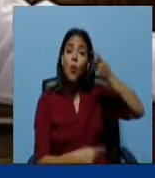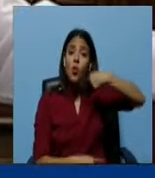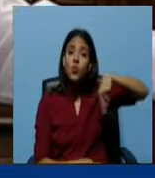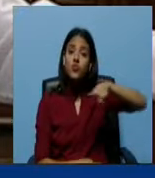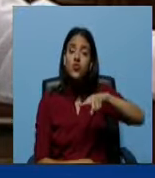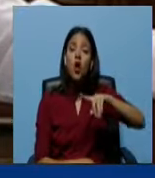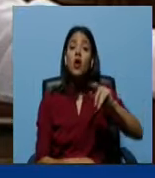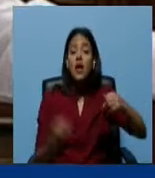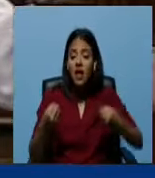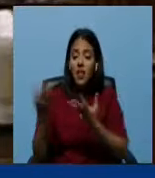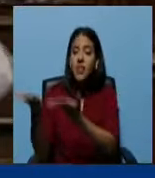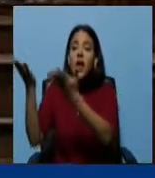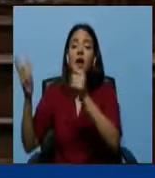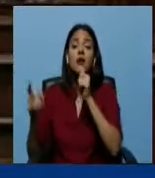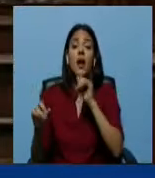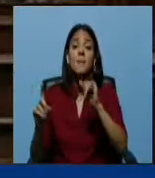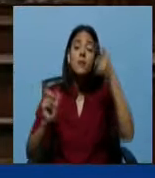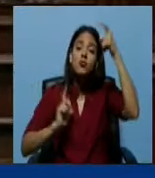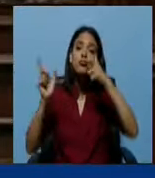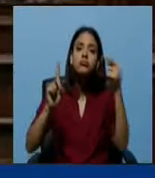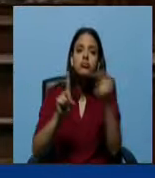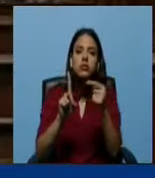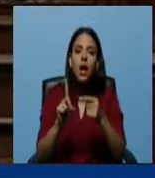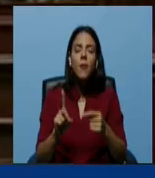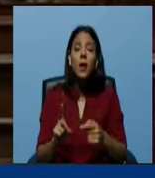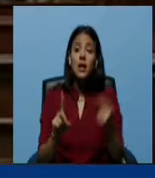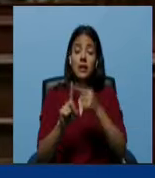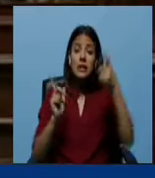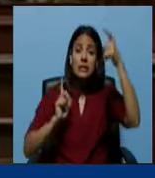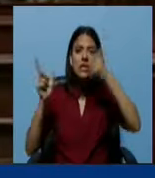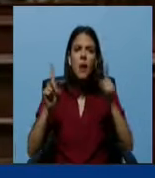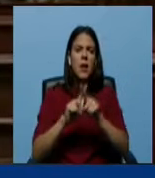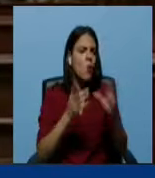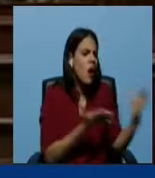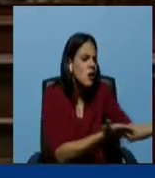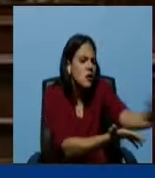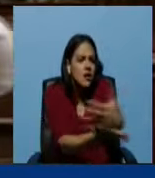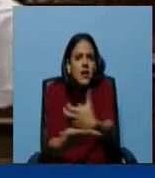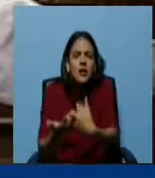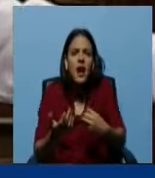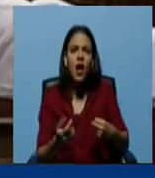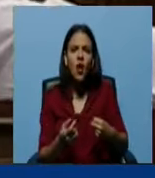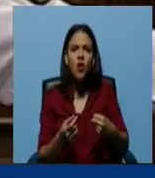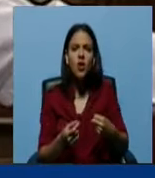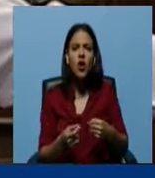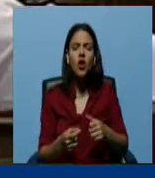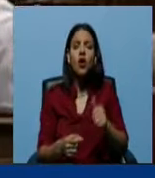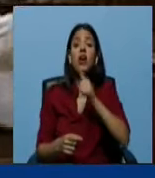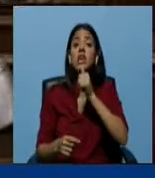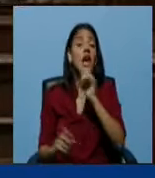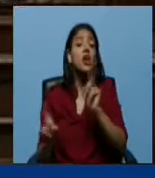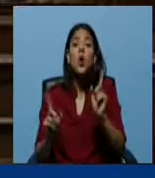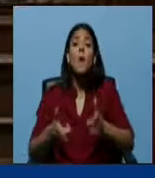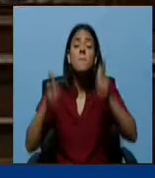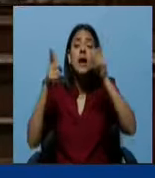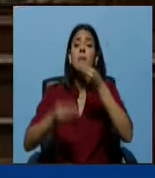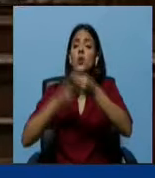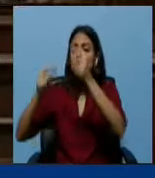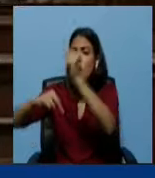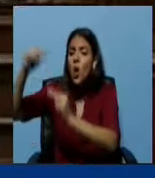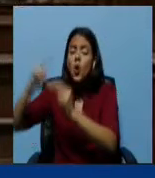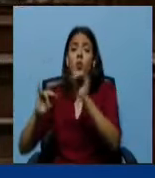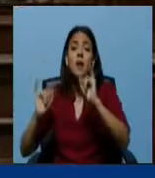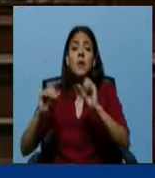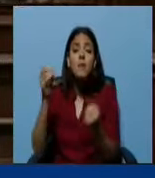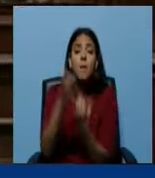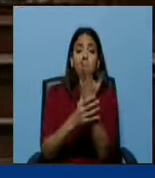Hugo Chávez. Hugo Chávez recogió la fuerza que le impidieron construir a Jorge Rodríguez en los 70, cuando